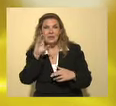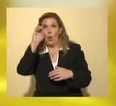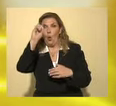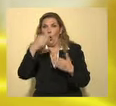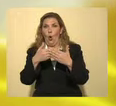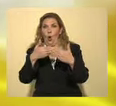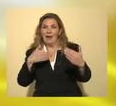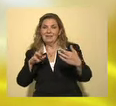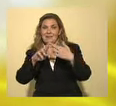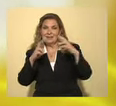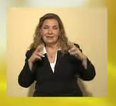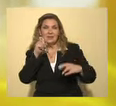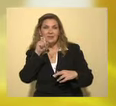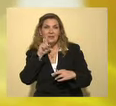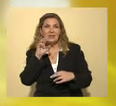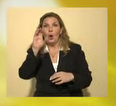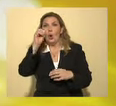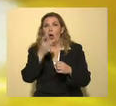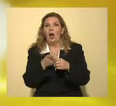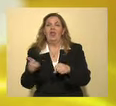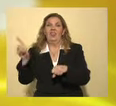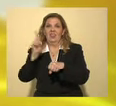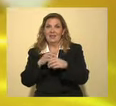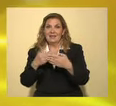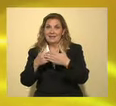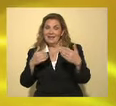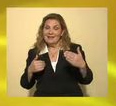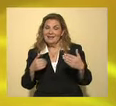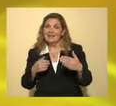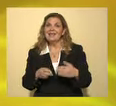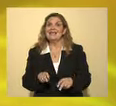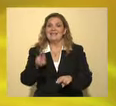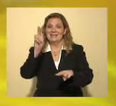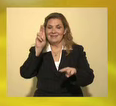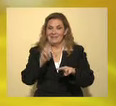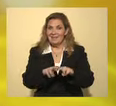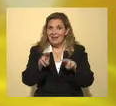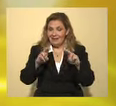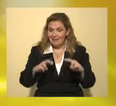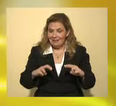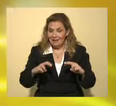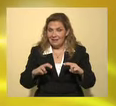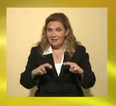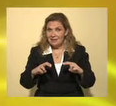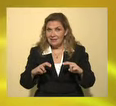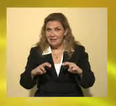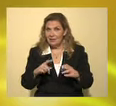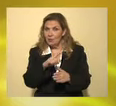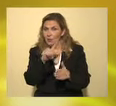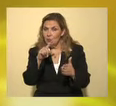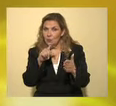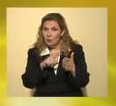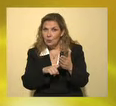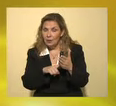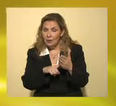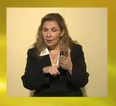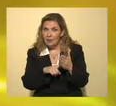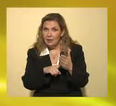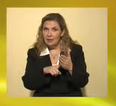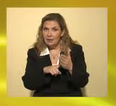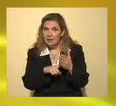empezarlo o días antes de empezarlo, es necesario sentarse en un espacio cómodo para la pareja y